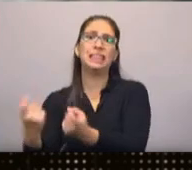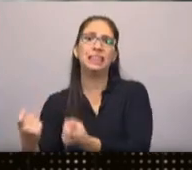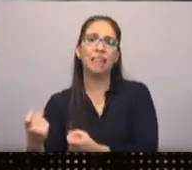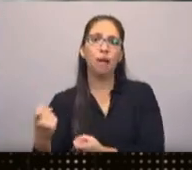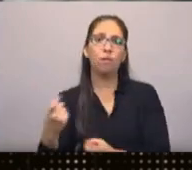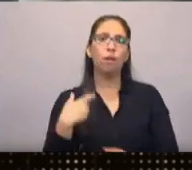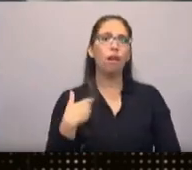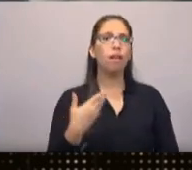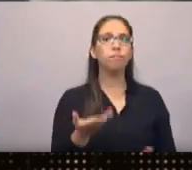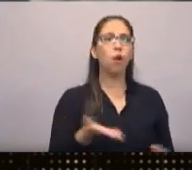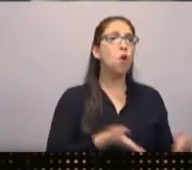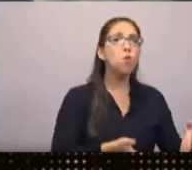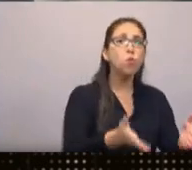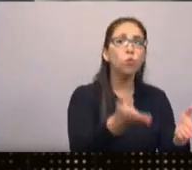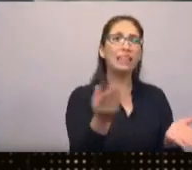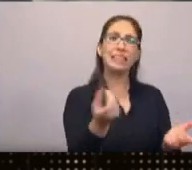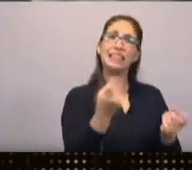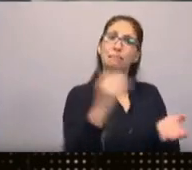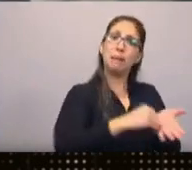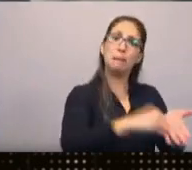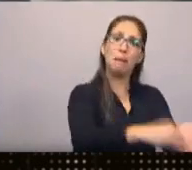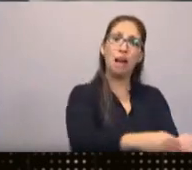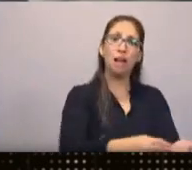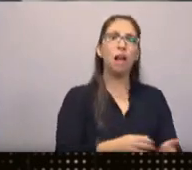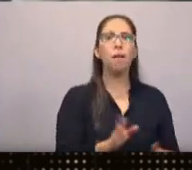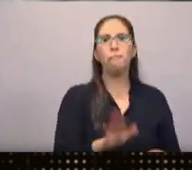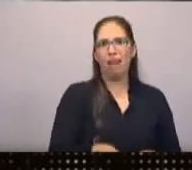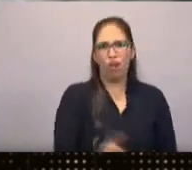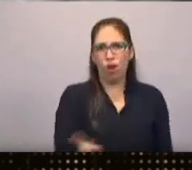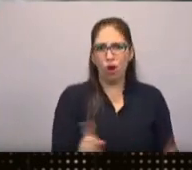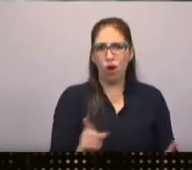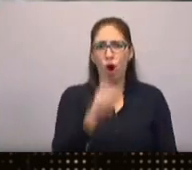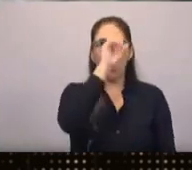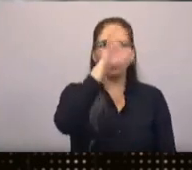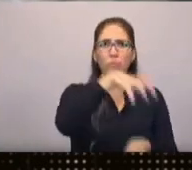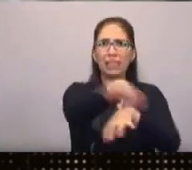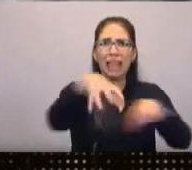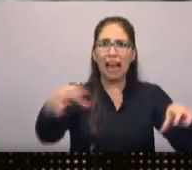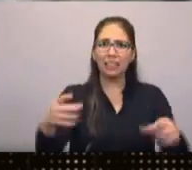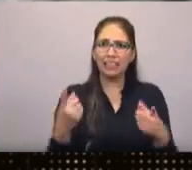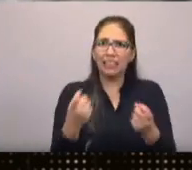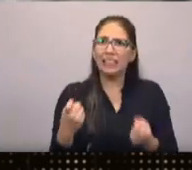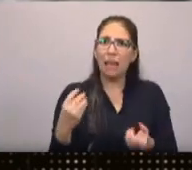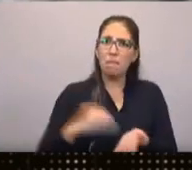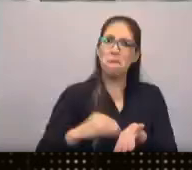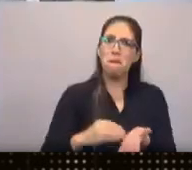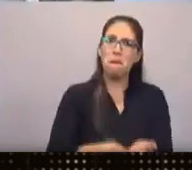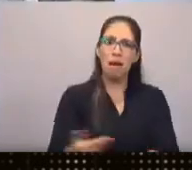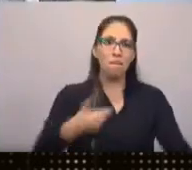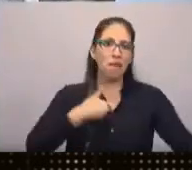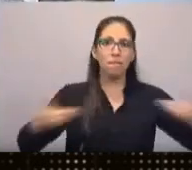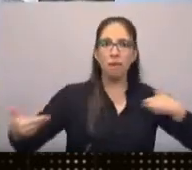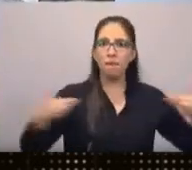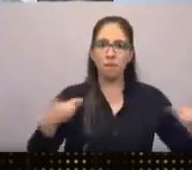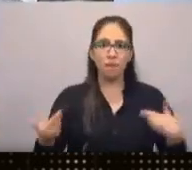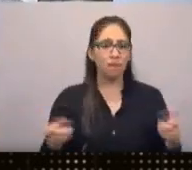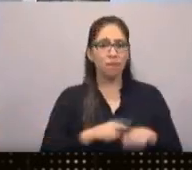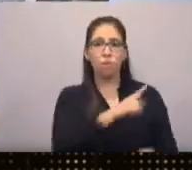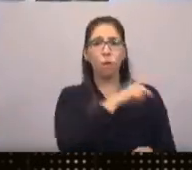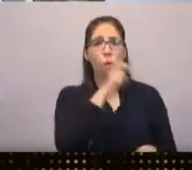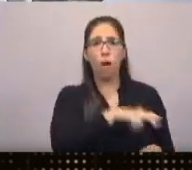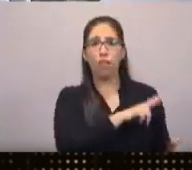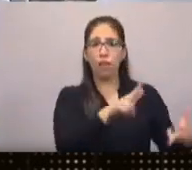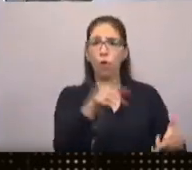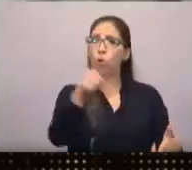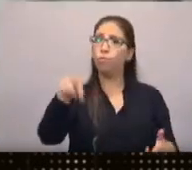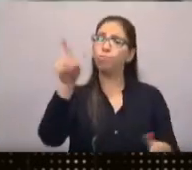vamos nos piden más rutas no menos donde vamos nos piden más hospitales no no menos Así que lo decía Juan han